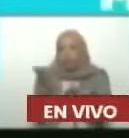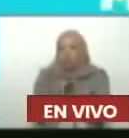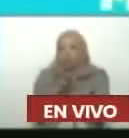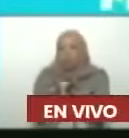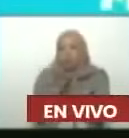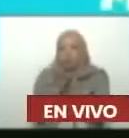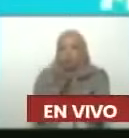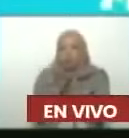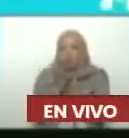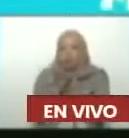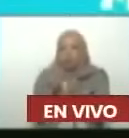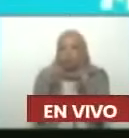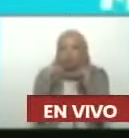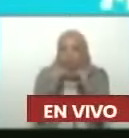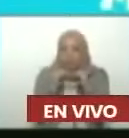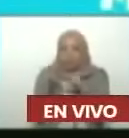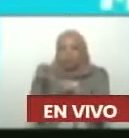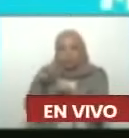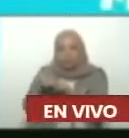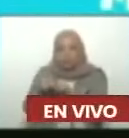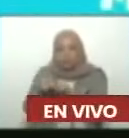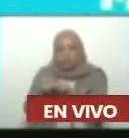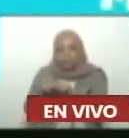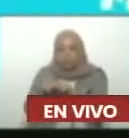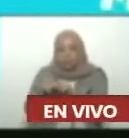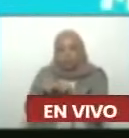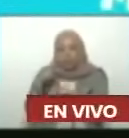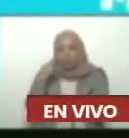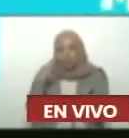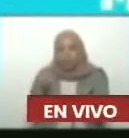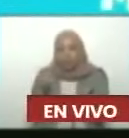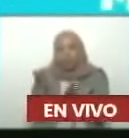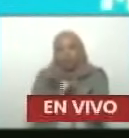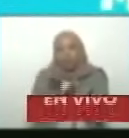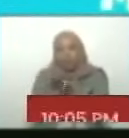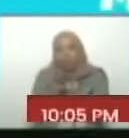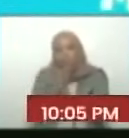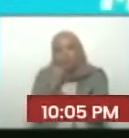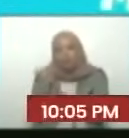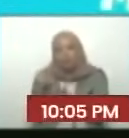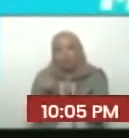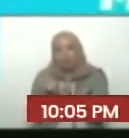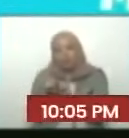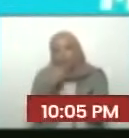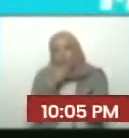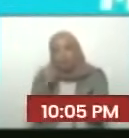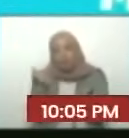escuelas y liceos, es mesa silla. ¿Ah? Como que es mejor, ¿verdad?